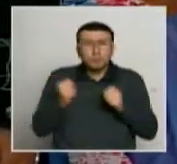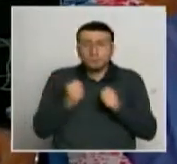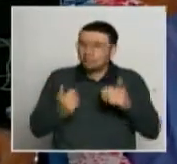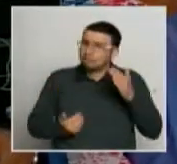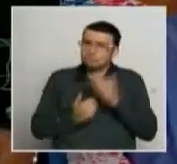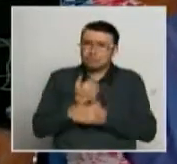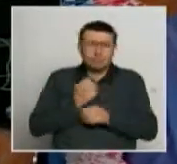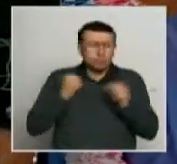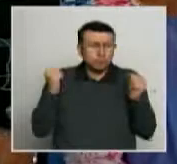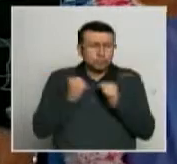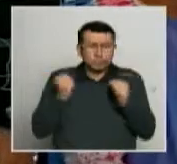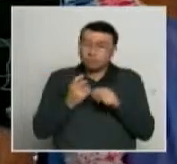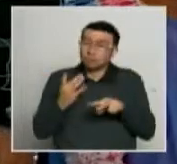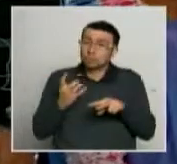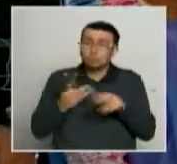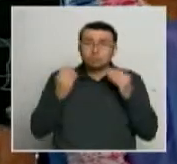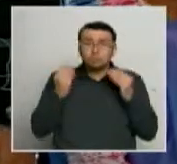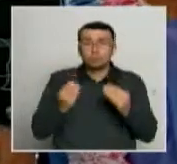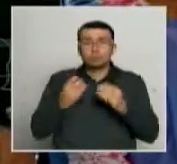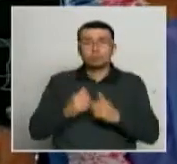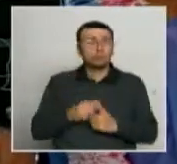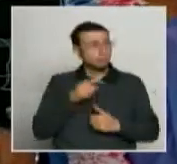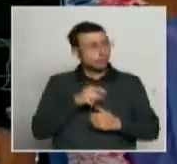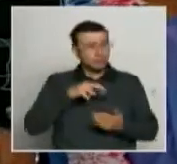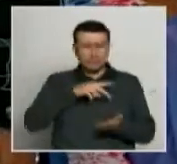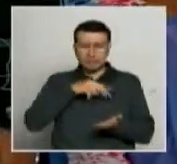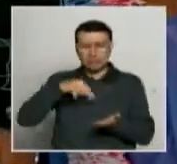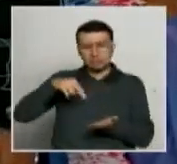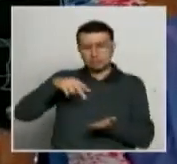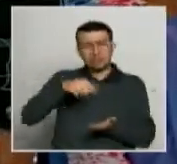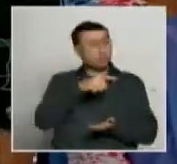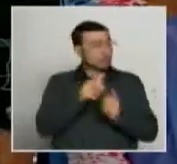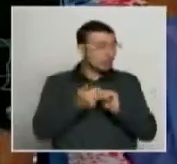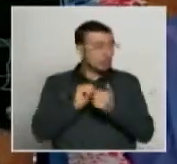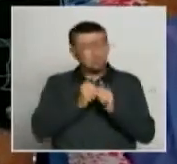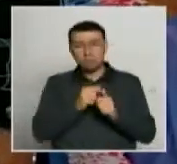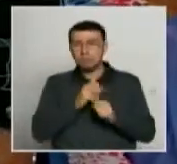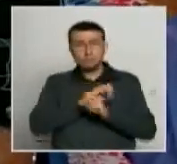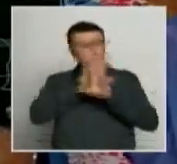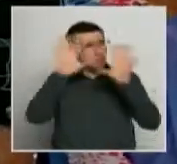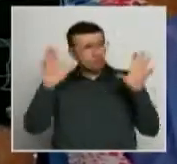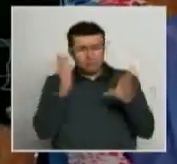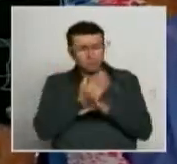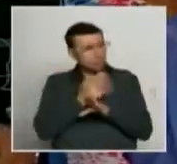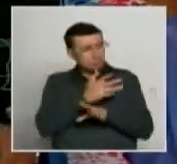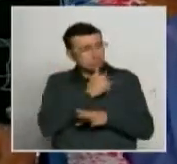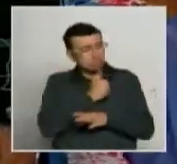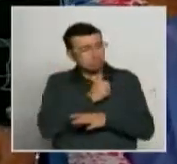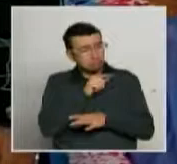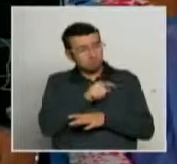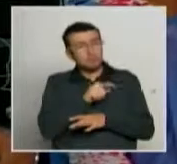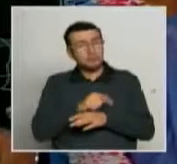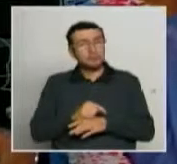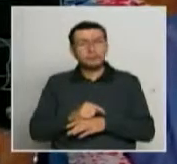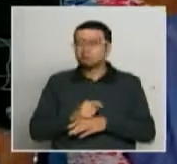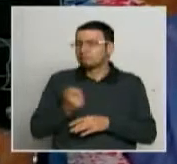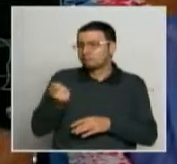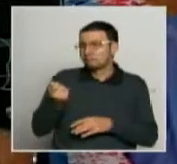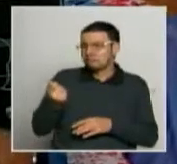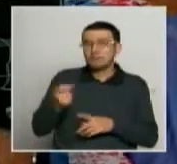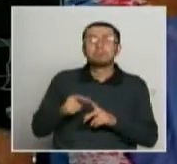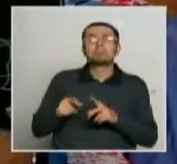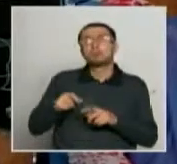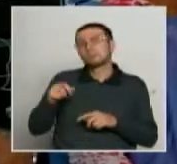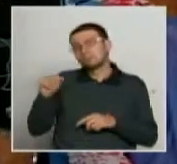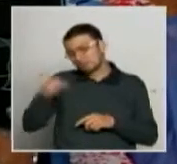doler, se me enfrían las piernas. ¿Y usted camina, hace su deporte, en el día no tiene problemas? No mucho, pero sí,